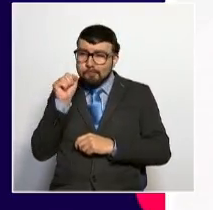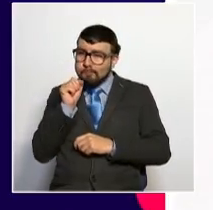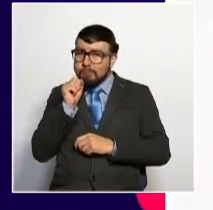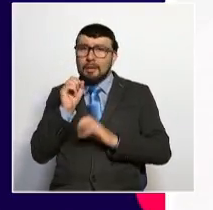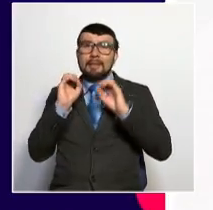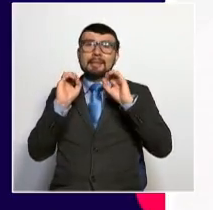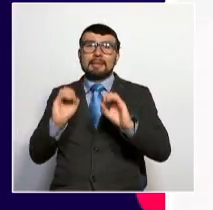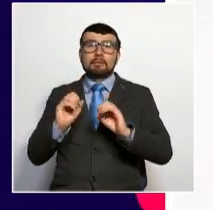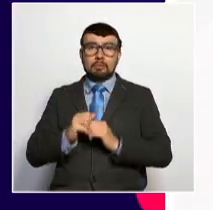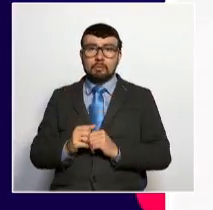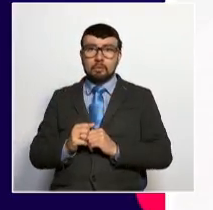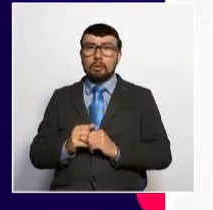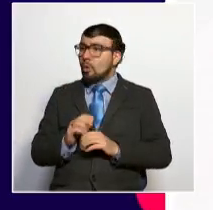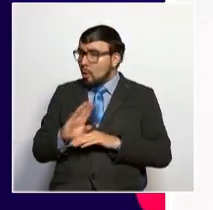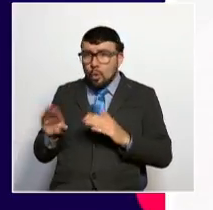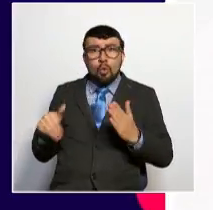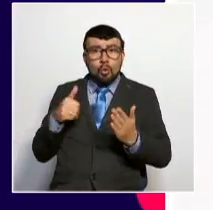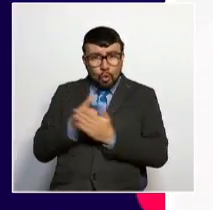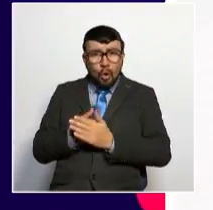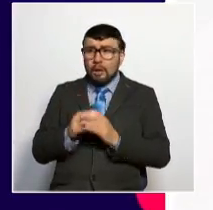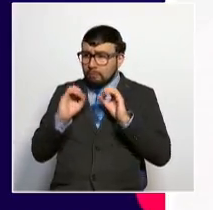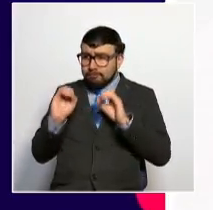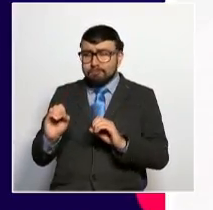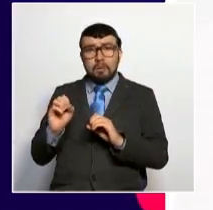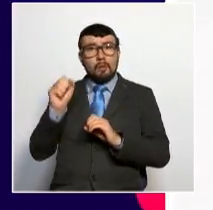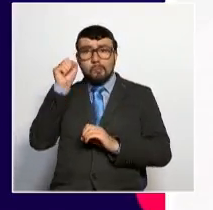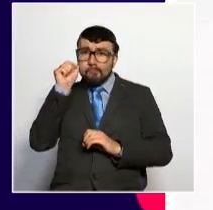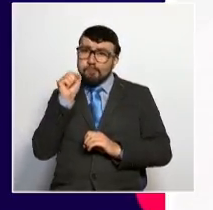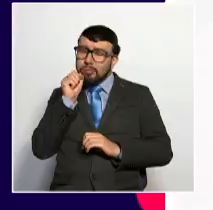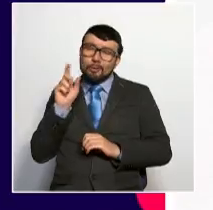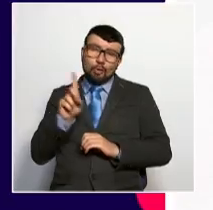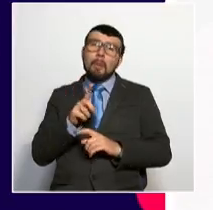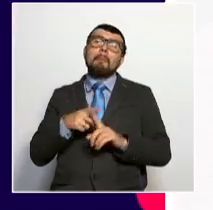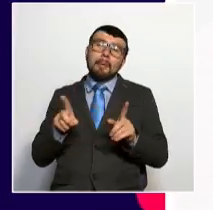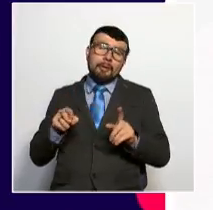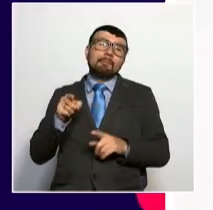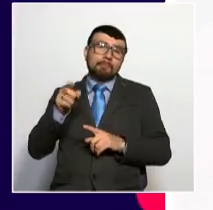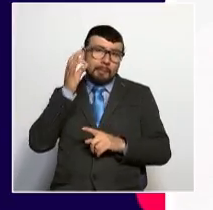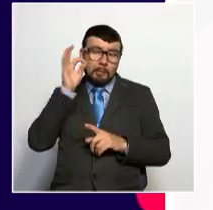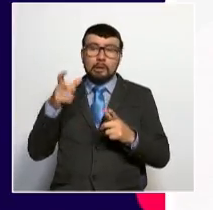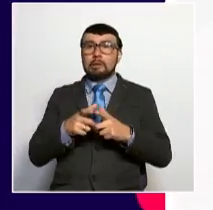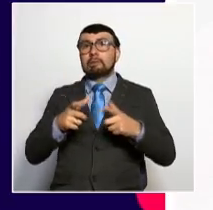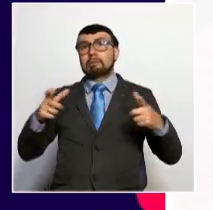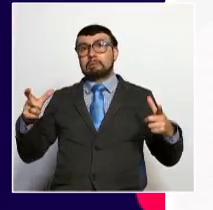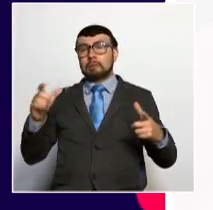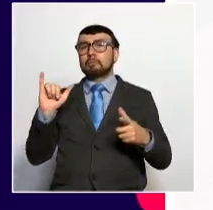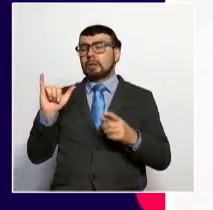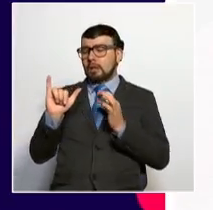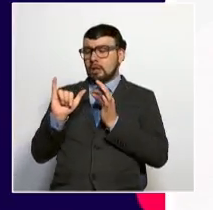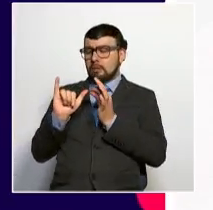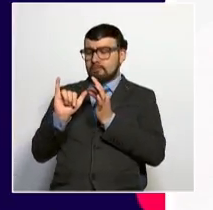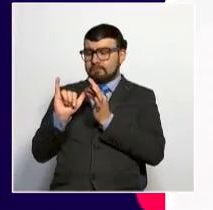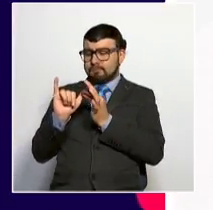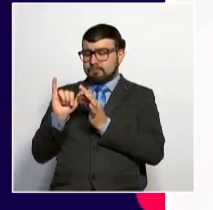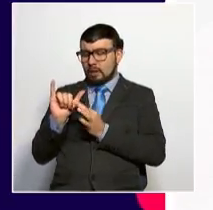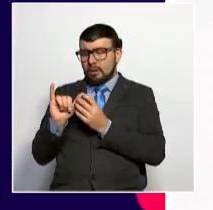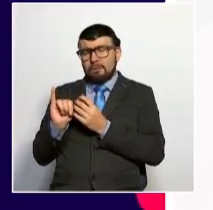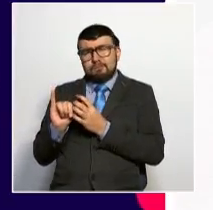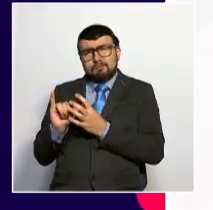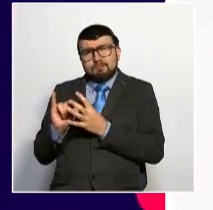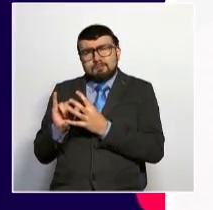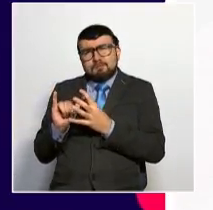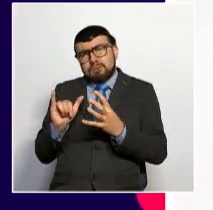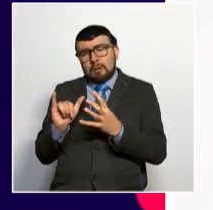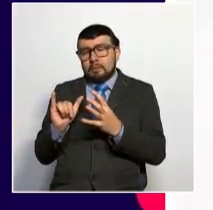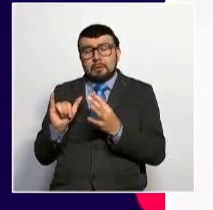No todas las mujeres con endometriosis tienen infertilidad, pero les puede aumentar el riesgo de que se sellen las trompas por la inflamación